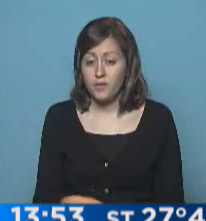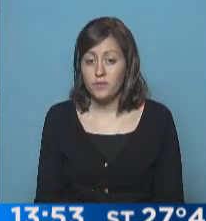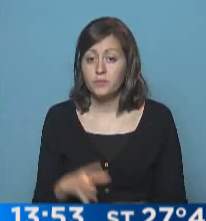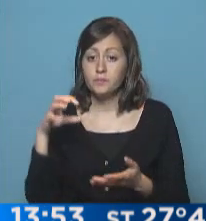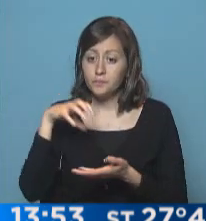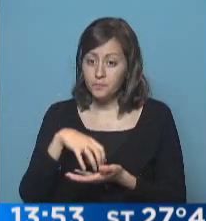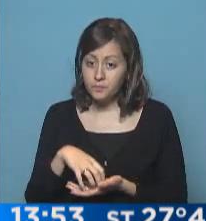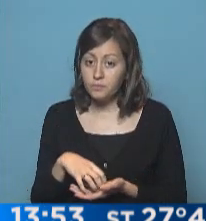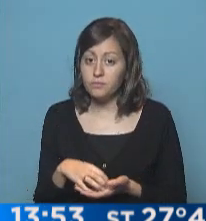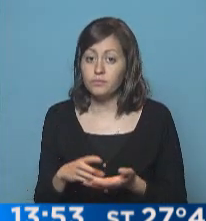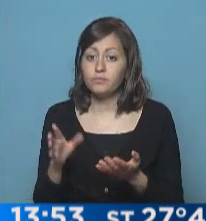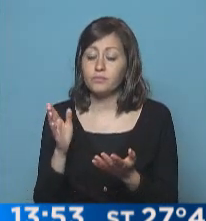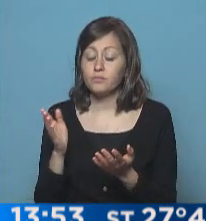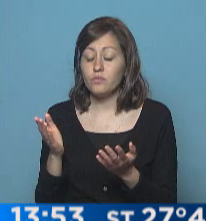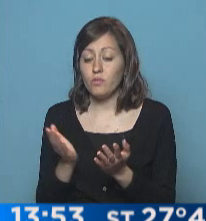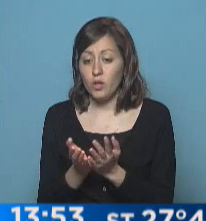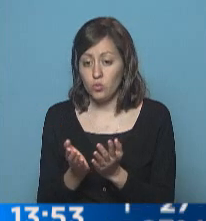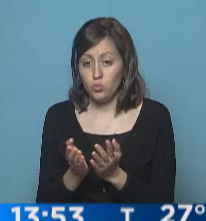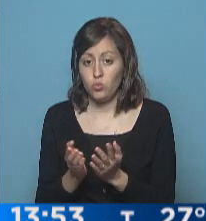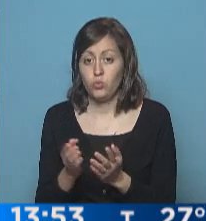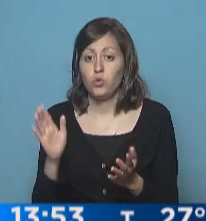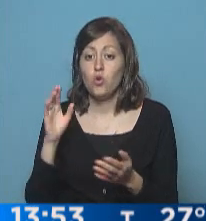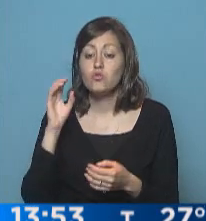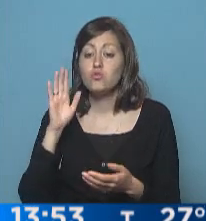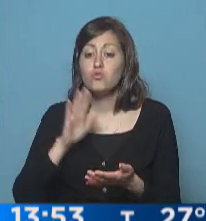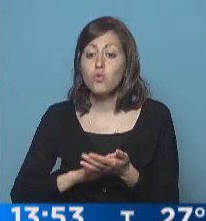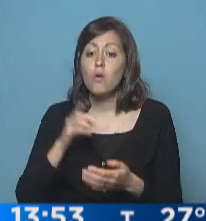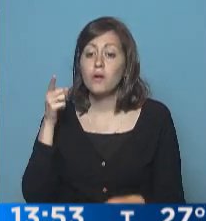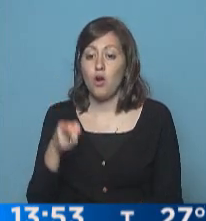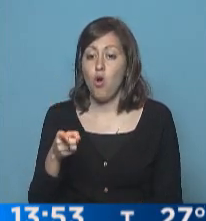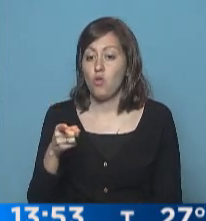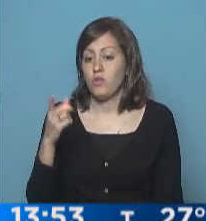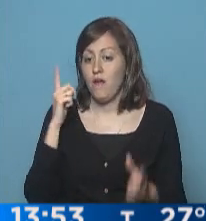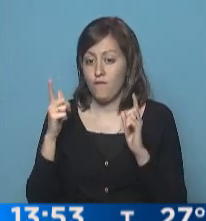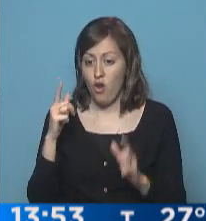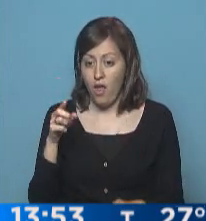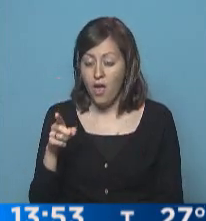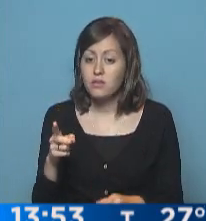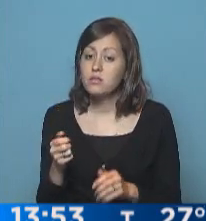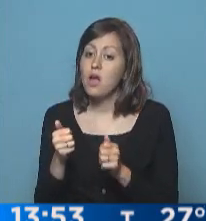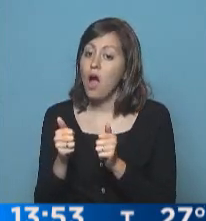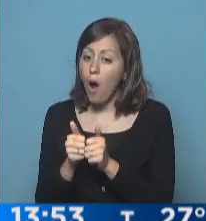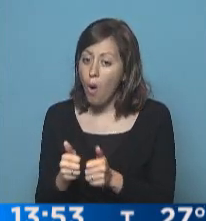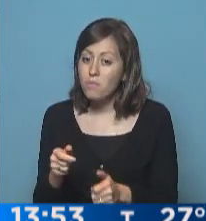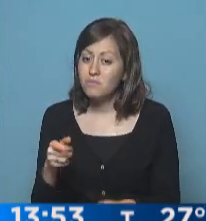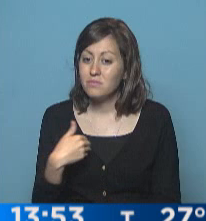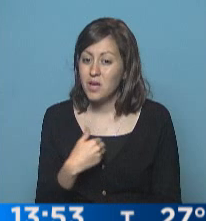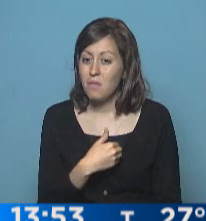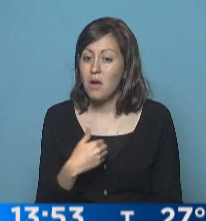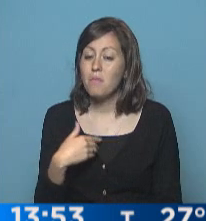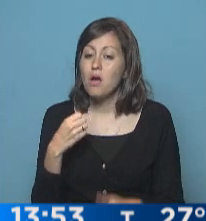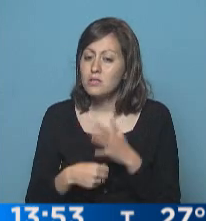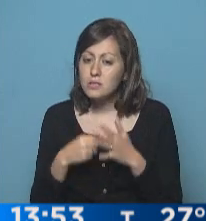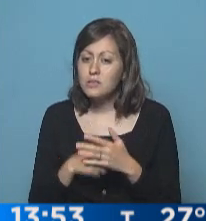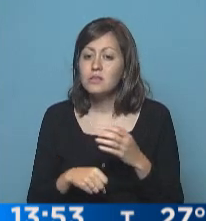sociales junto a la procuración contra la violencia institucional acompañan a Adriana en su lucha por esclarecer la muerte de